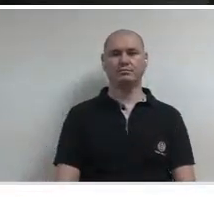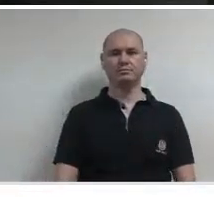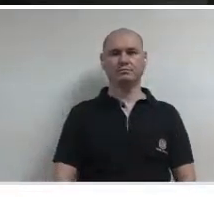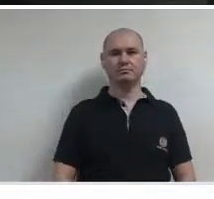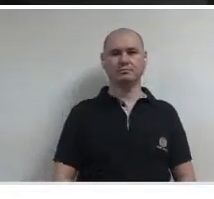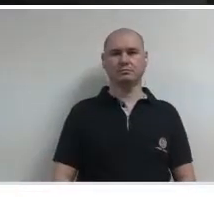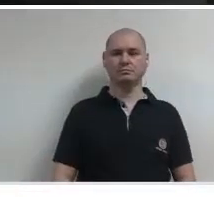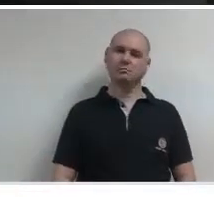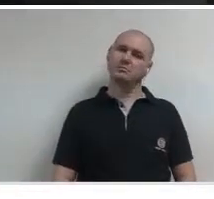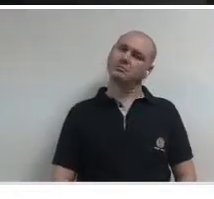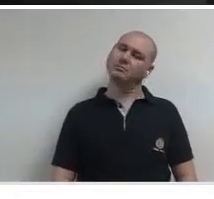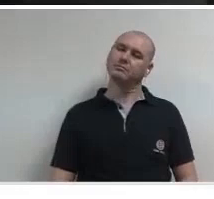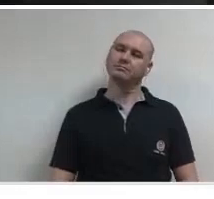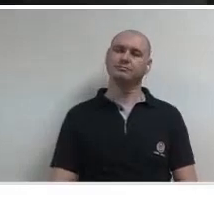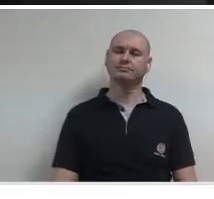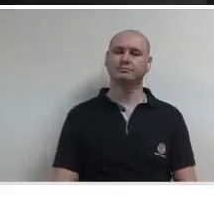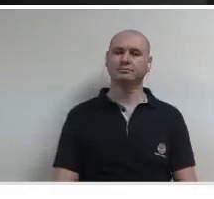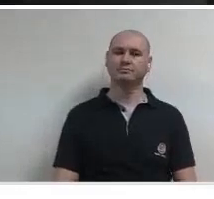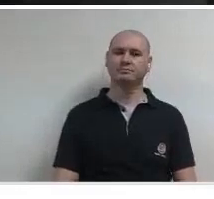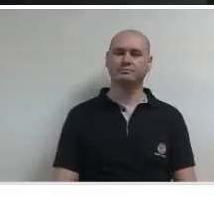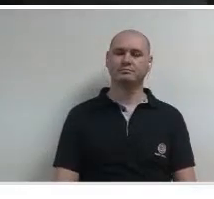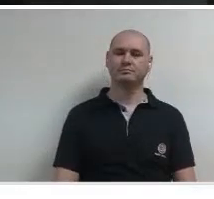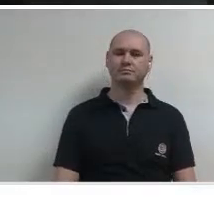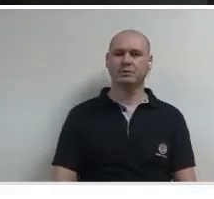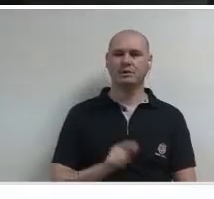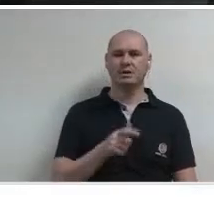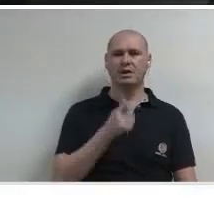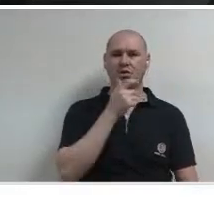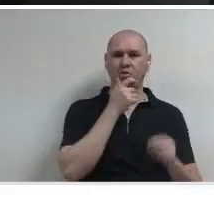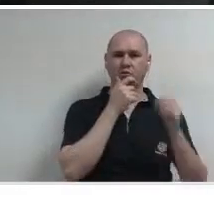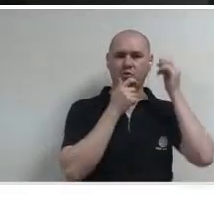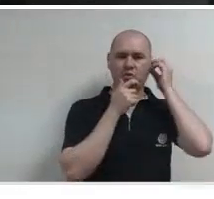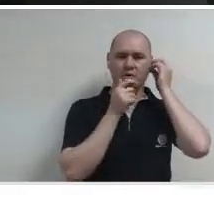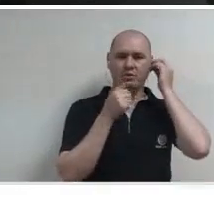cargo o llego a esta vaina Concepción, pe.